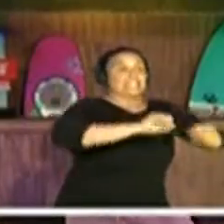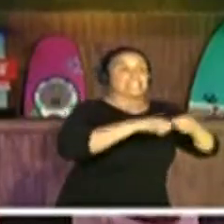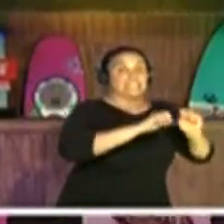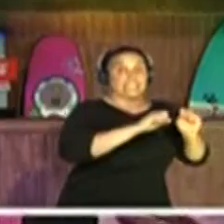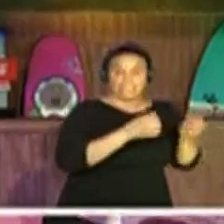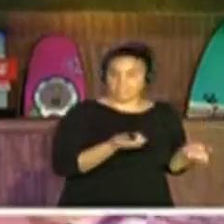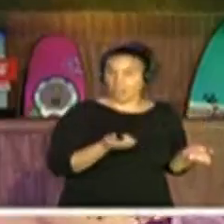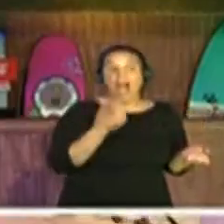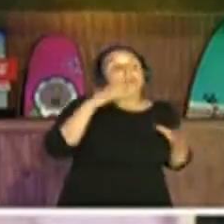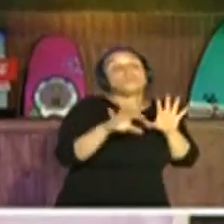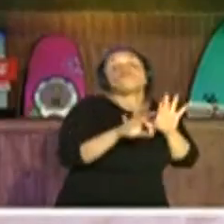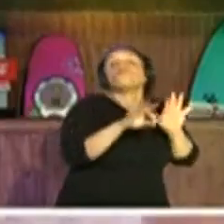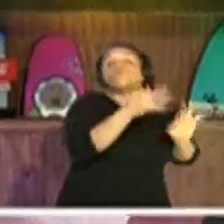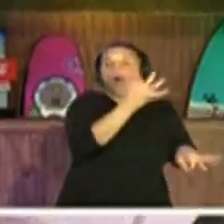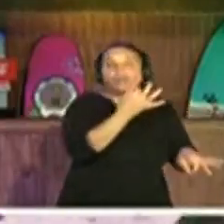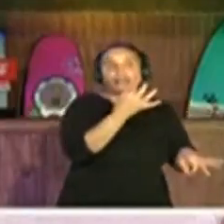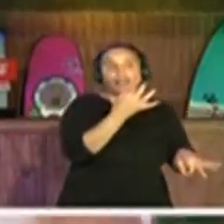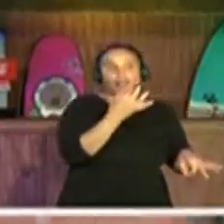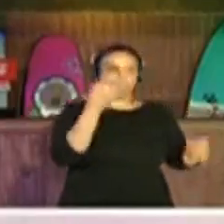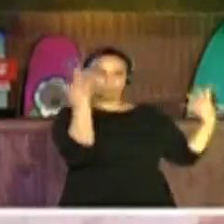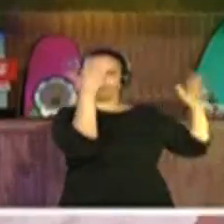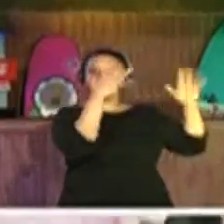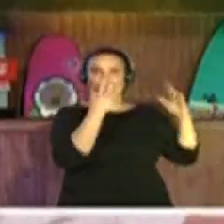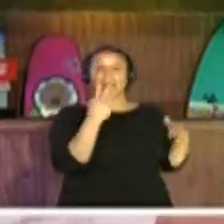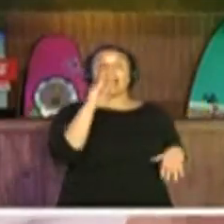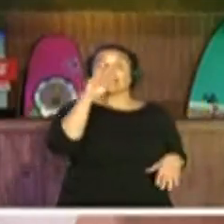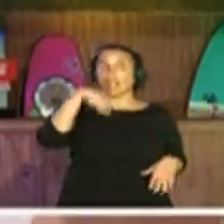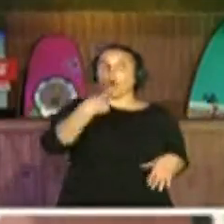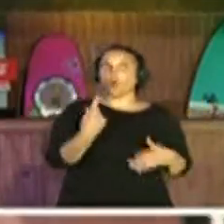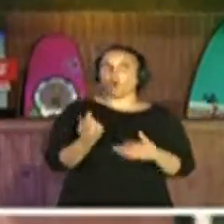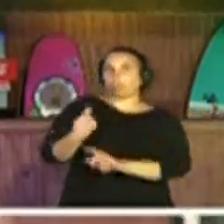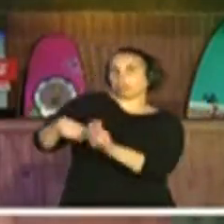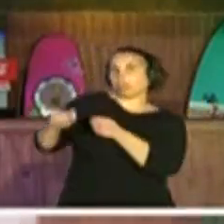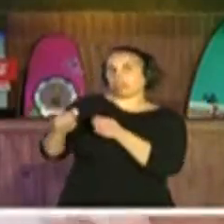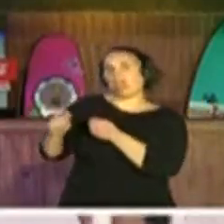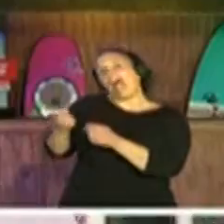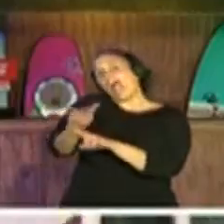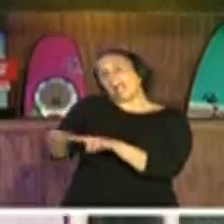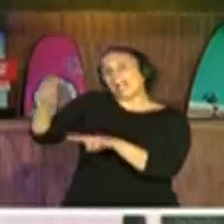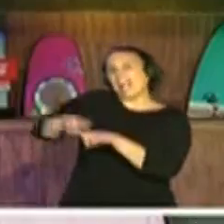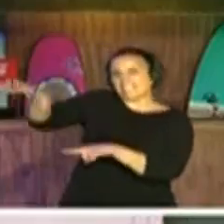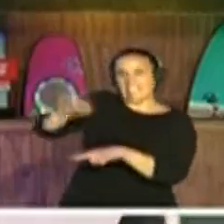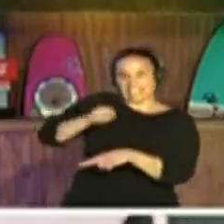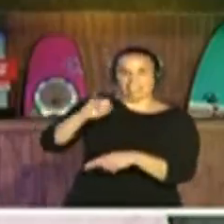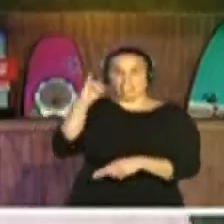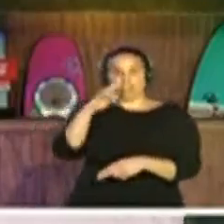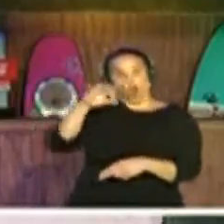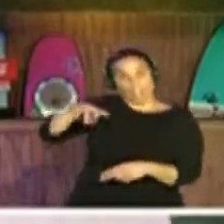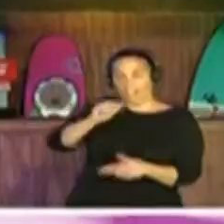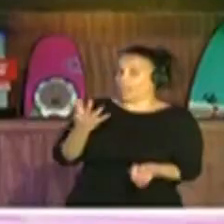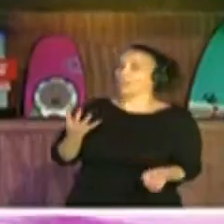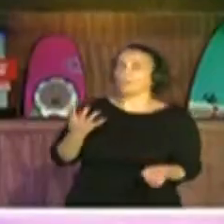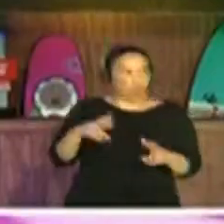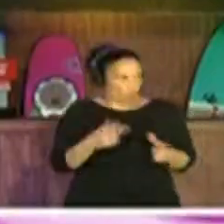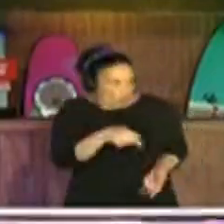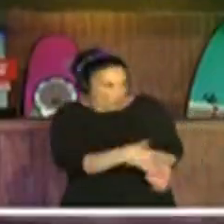tengo suerte. ¡Ole! Otros 3 euros para los calcetines de Violeta. ¿Pero qué coño es esto? ¡Hala, hija! Pues mira,